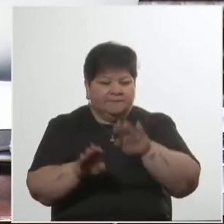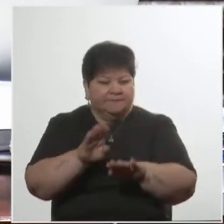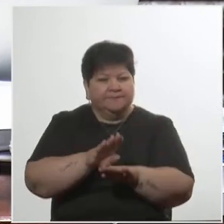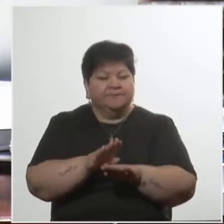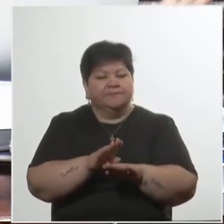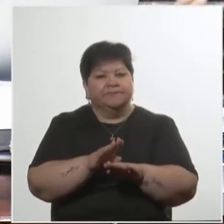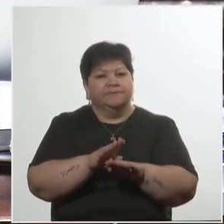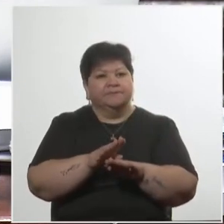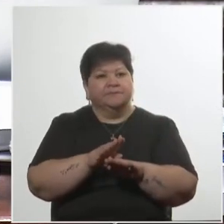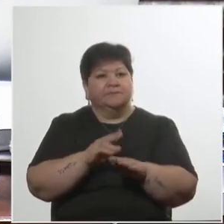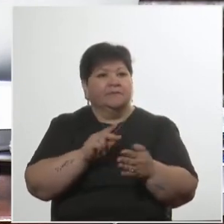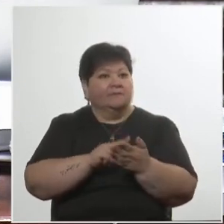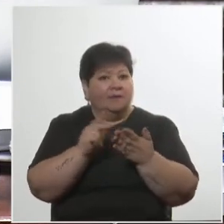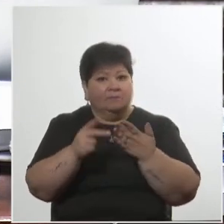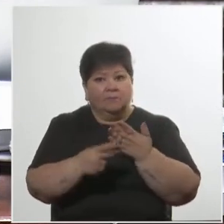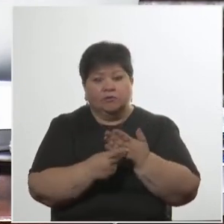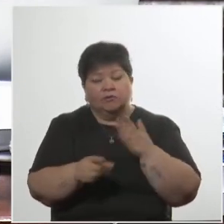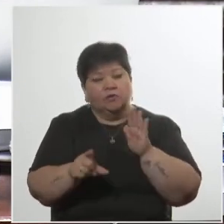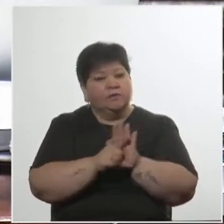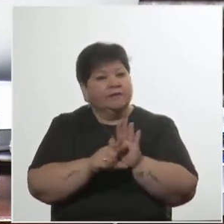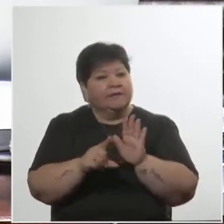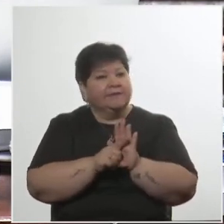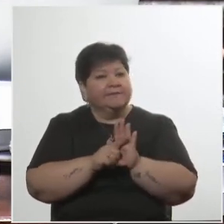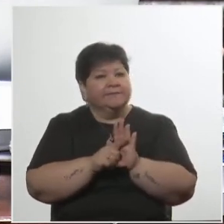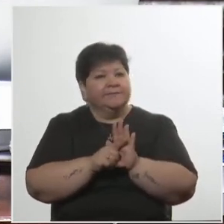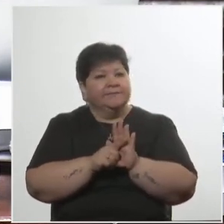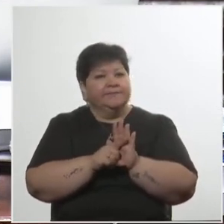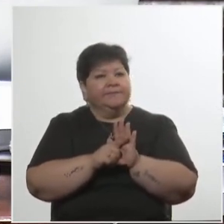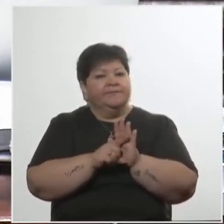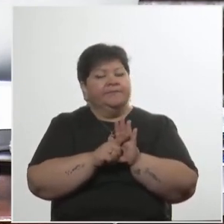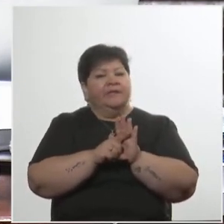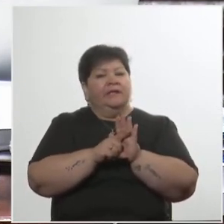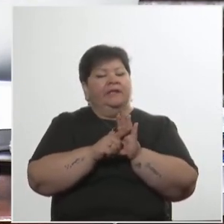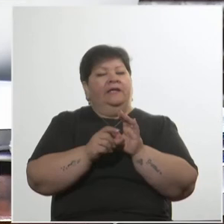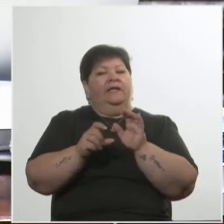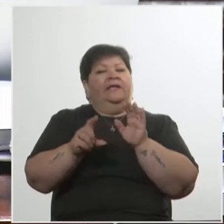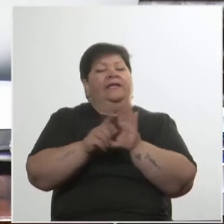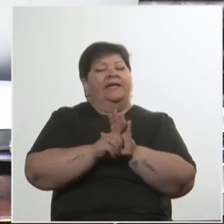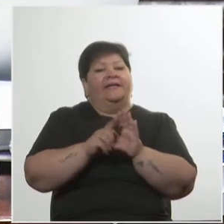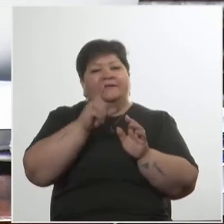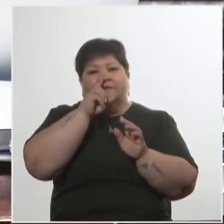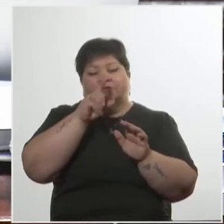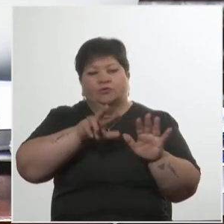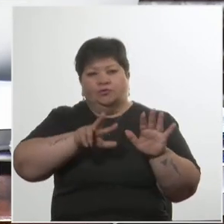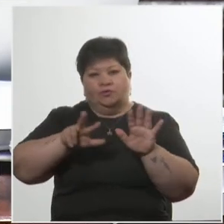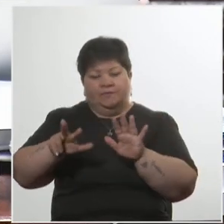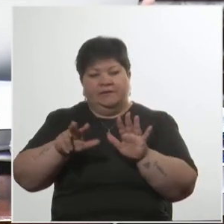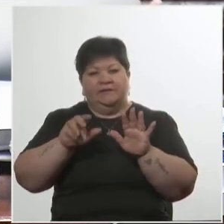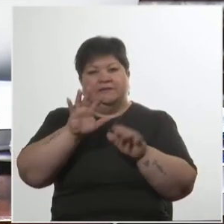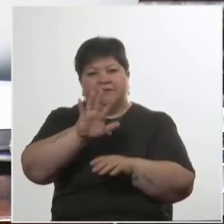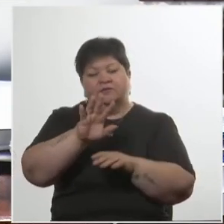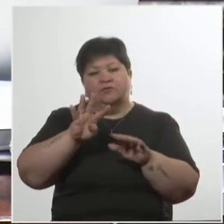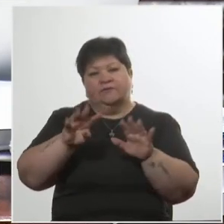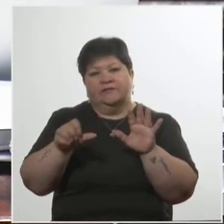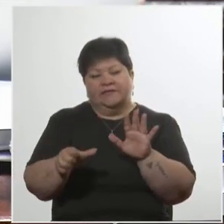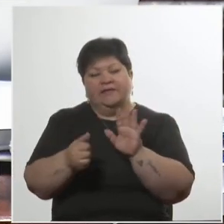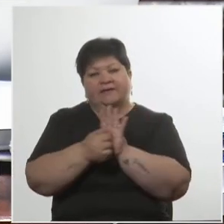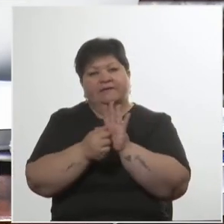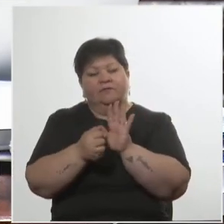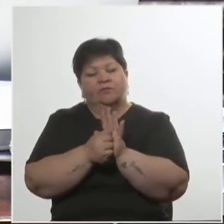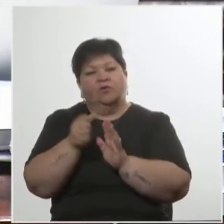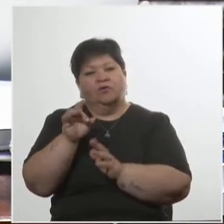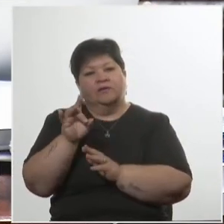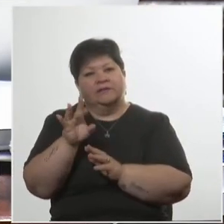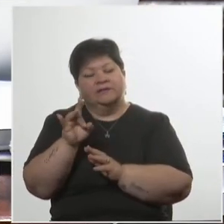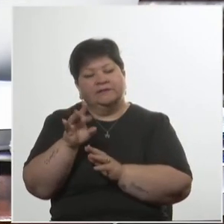de ley ese espejo de la proyectada y la creada por la ley 18.596 Artículo 15